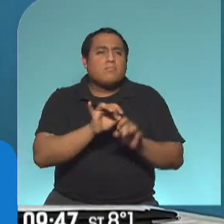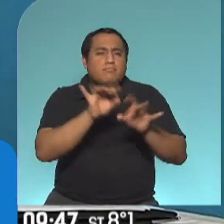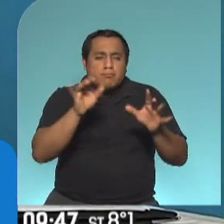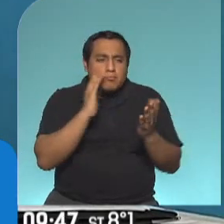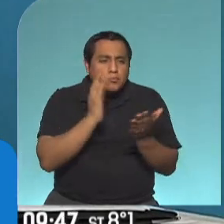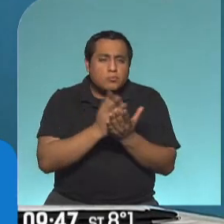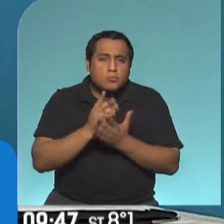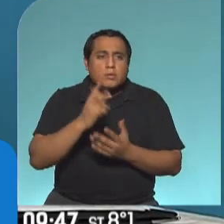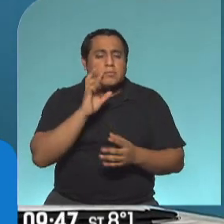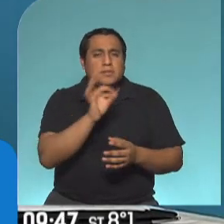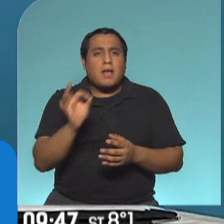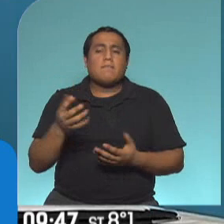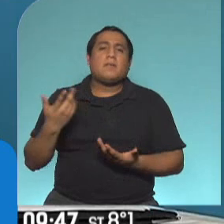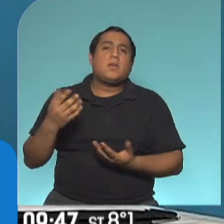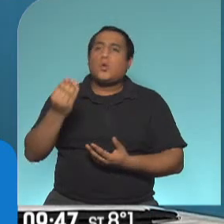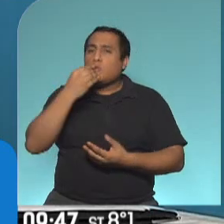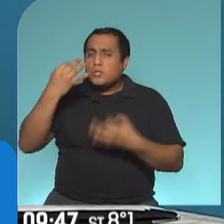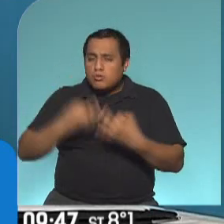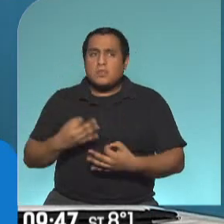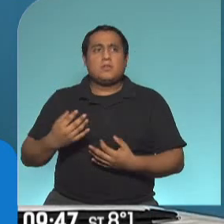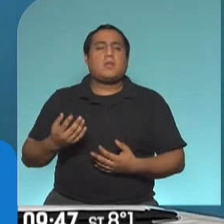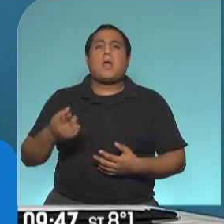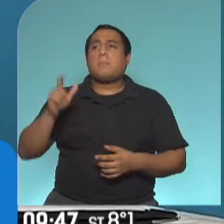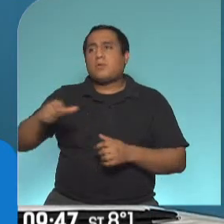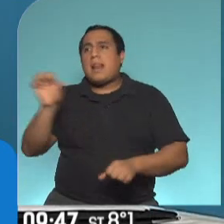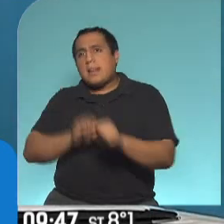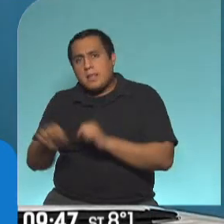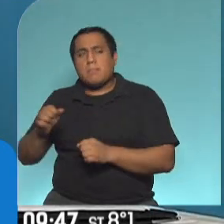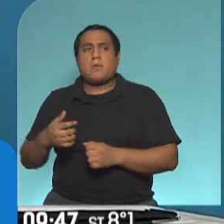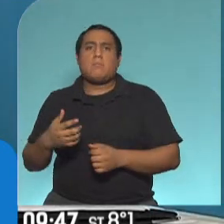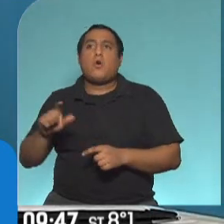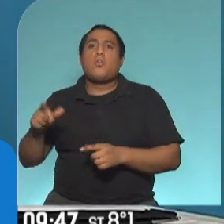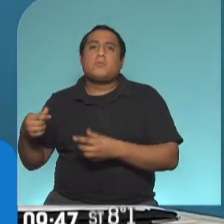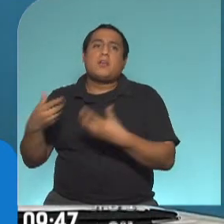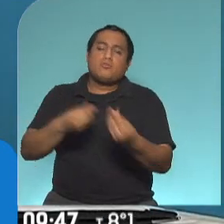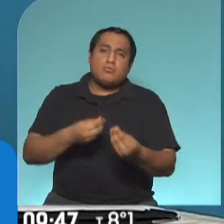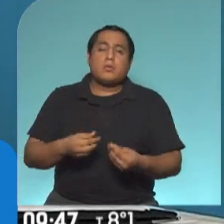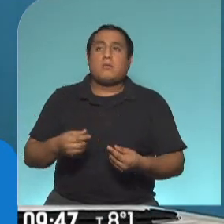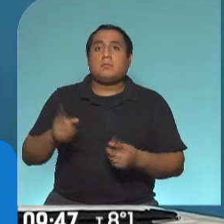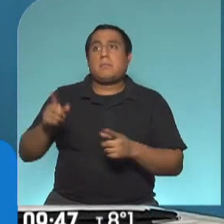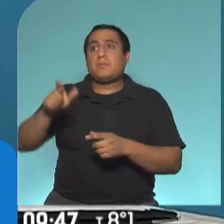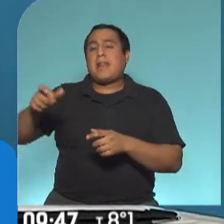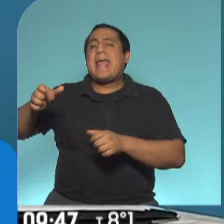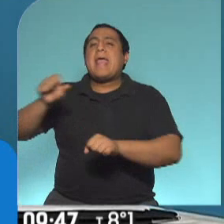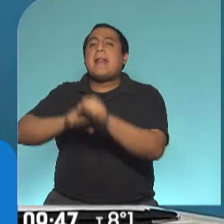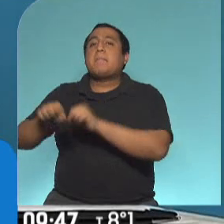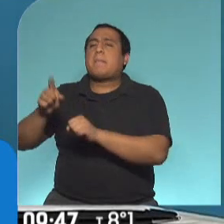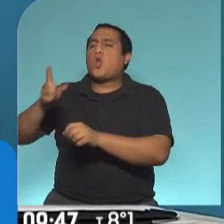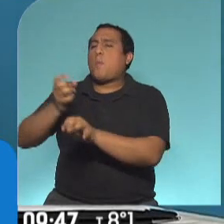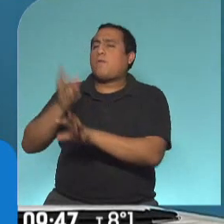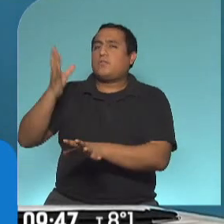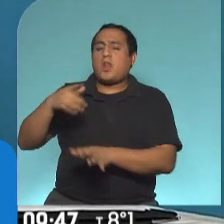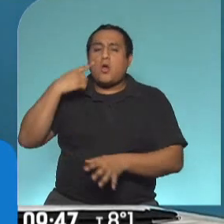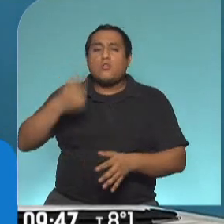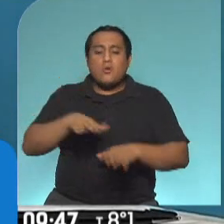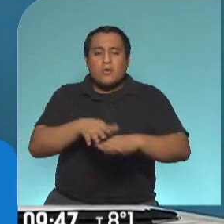ayudantes higienistas y personal de limpieza especializado camilleros